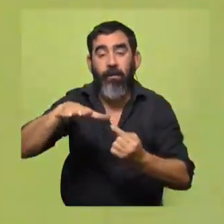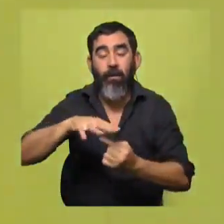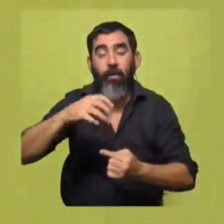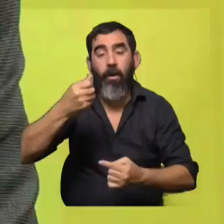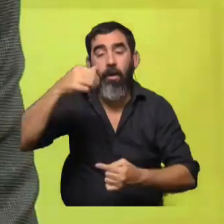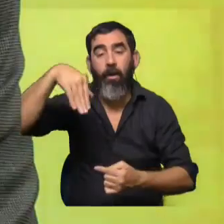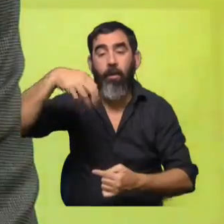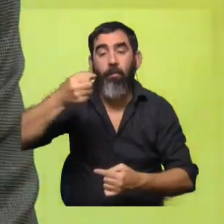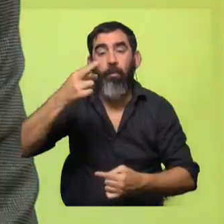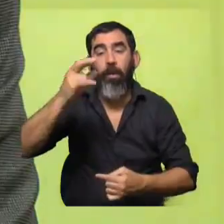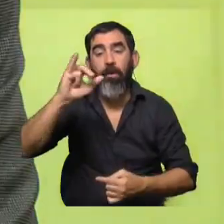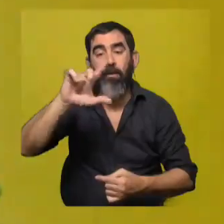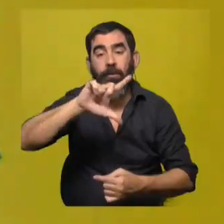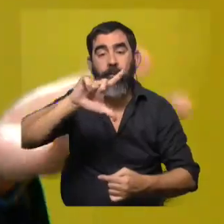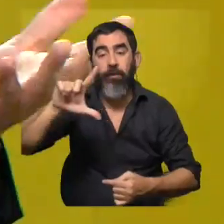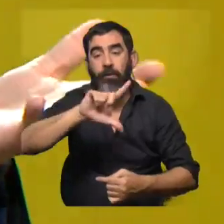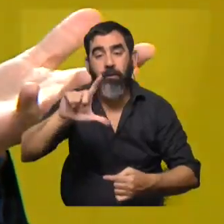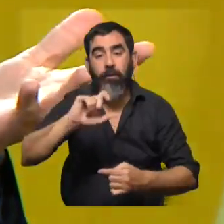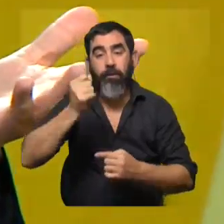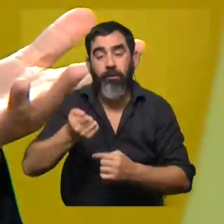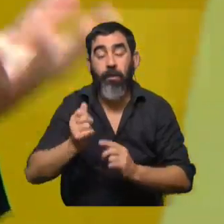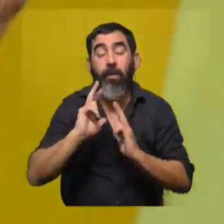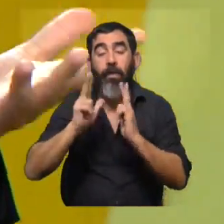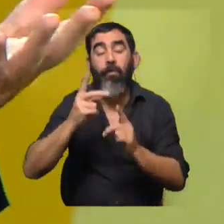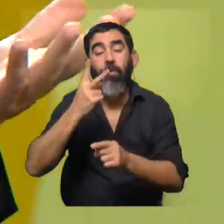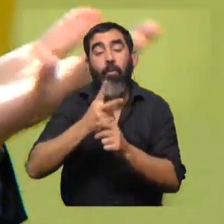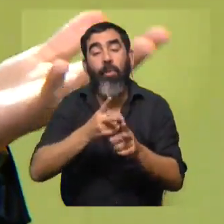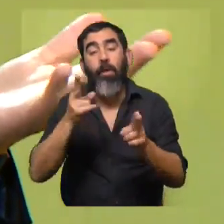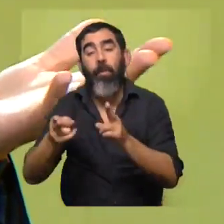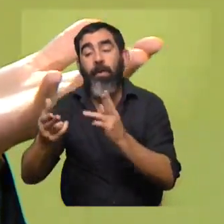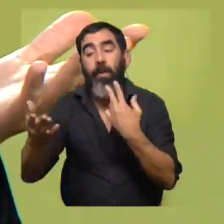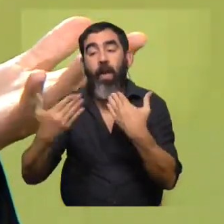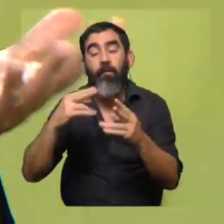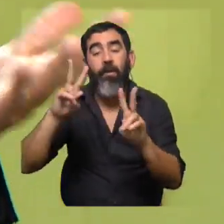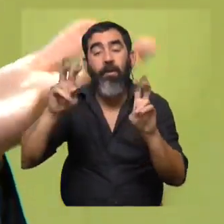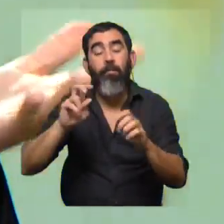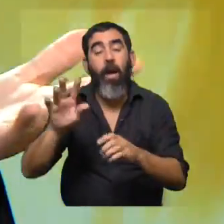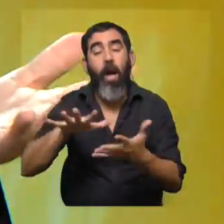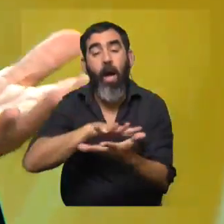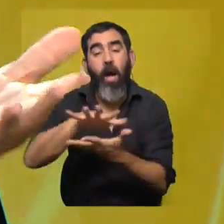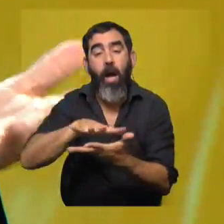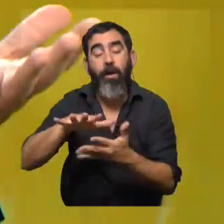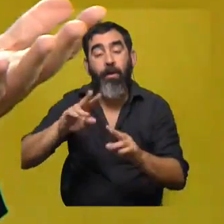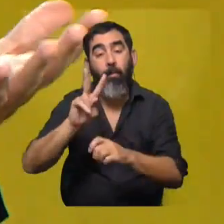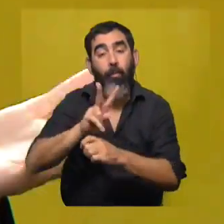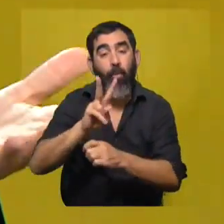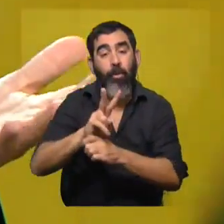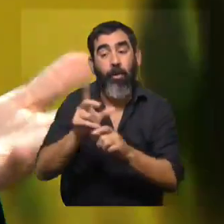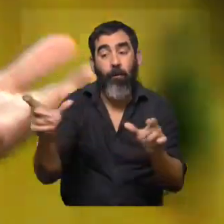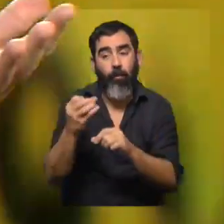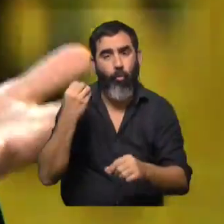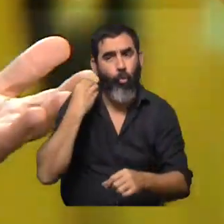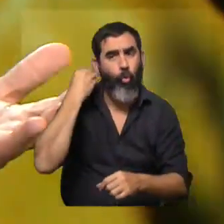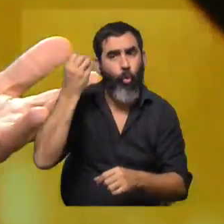Gerardo Amarilla. Dijimos que la segunda mitad de la conversación era para hablar de áreas protegidas. Acabamos de salir de un congreso muy